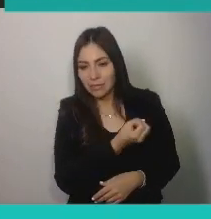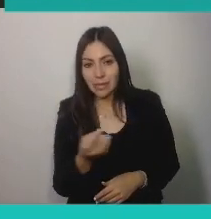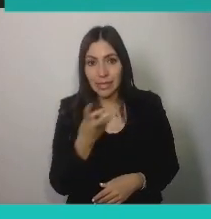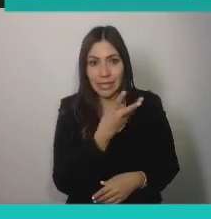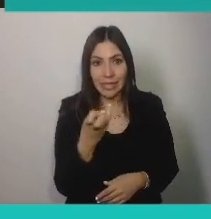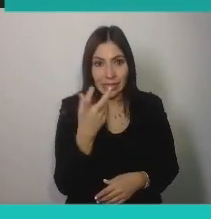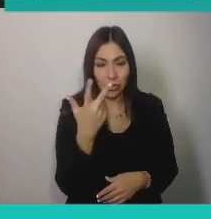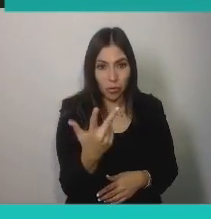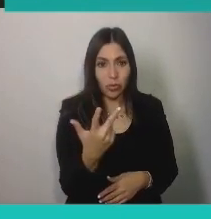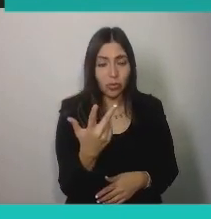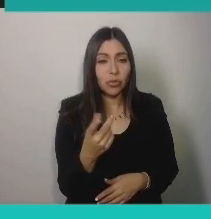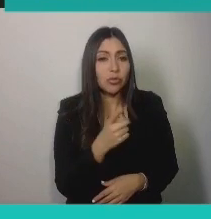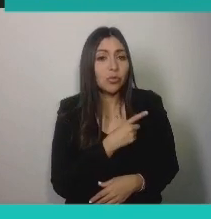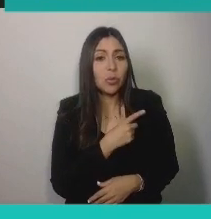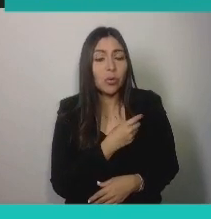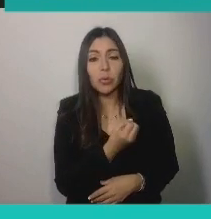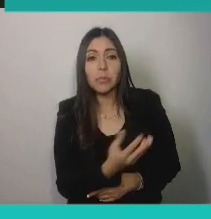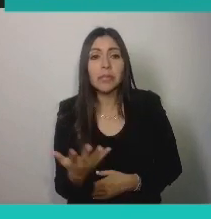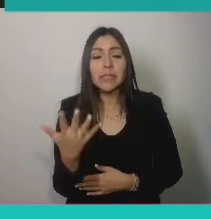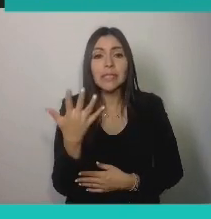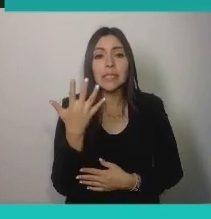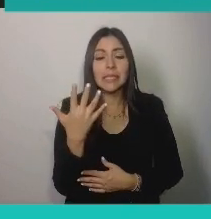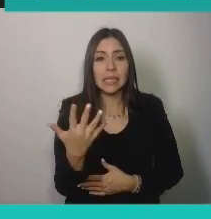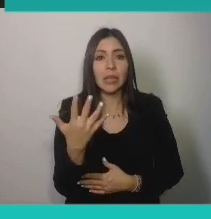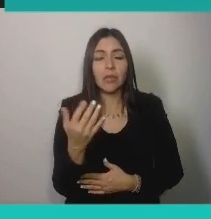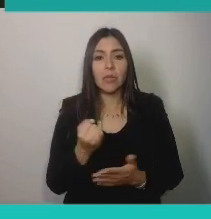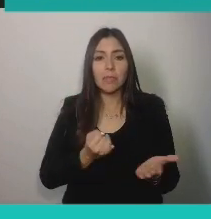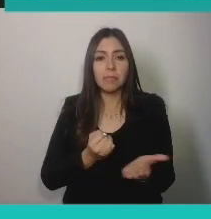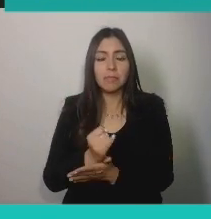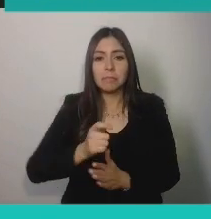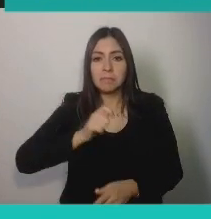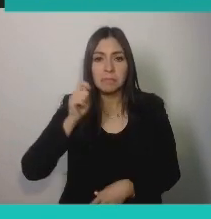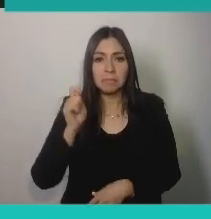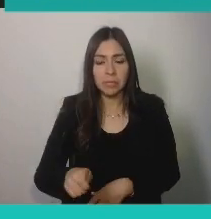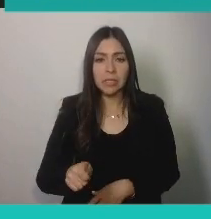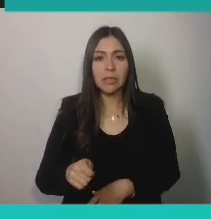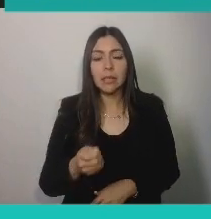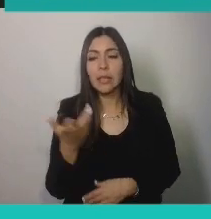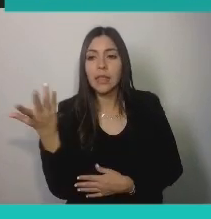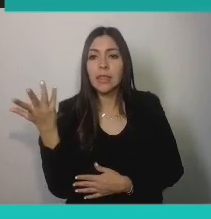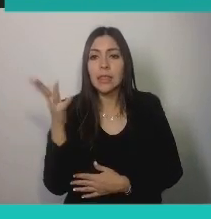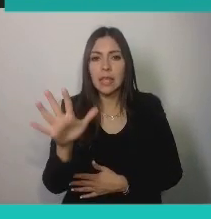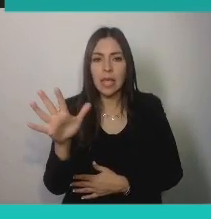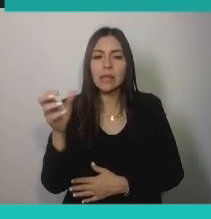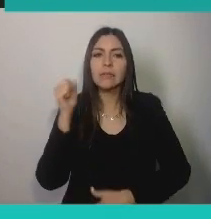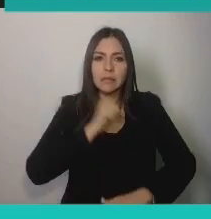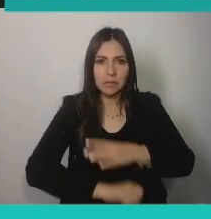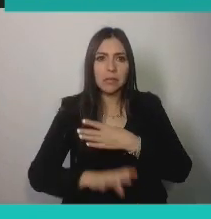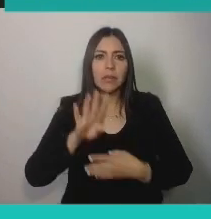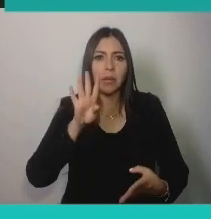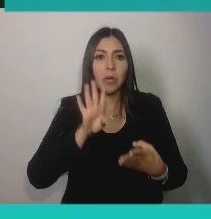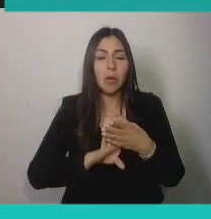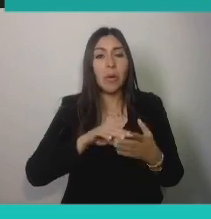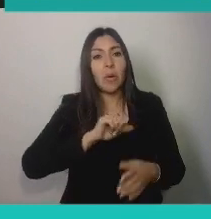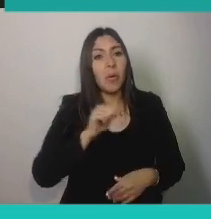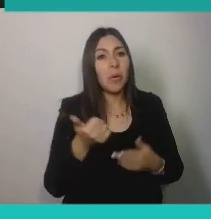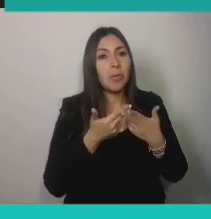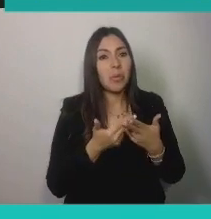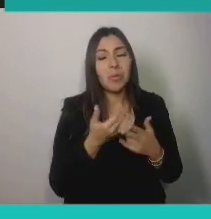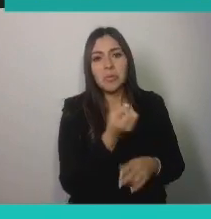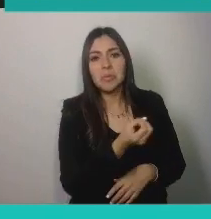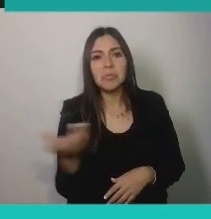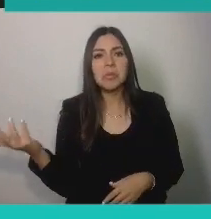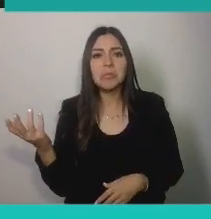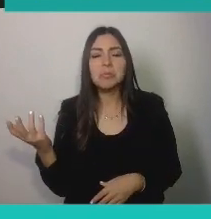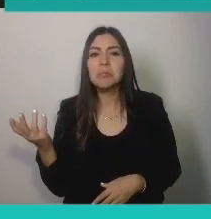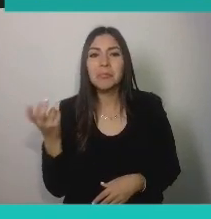5 fueron sentenciados, 10 procesados y para los demás se archivó el caso. En relación con lo